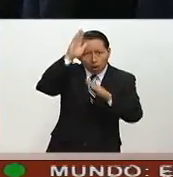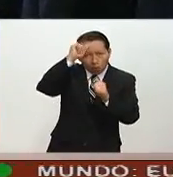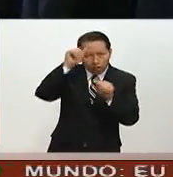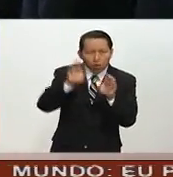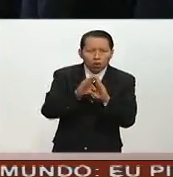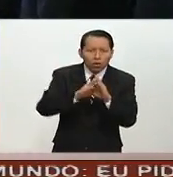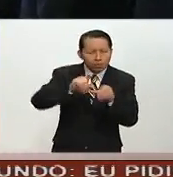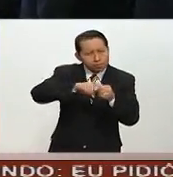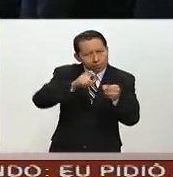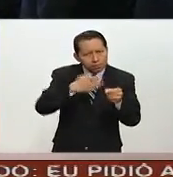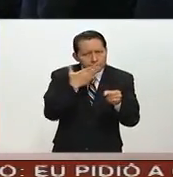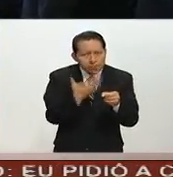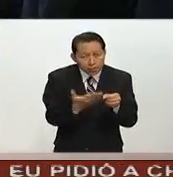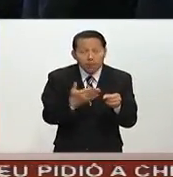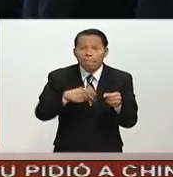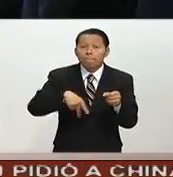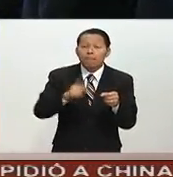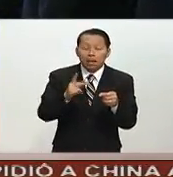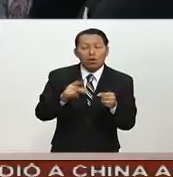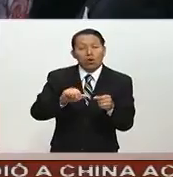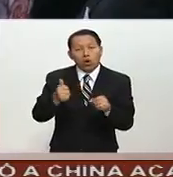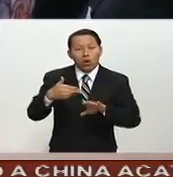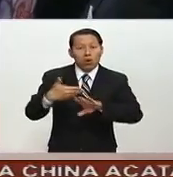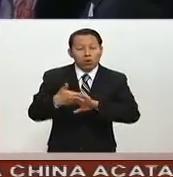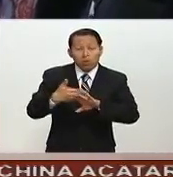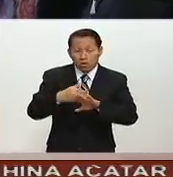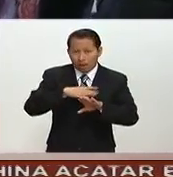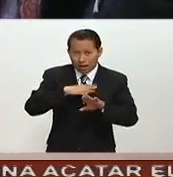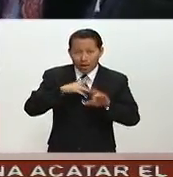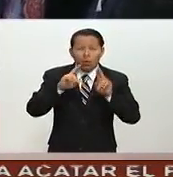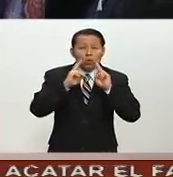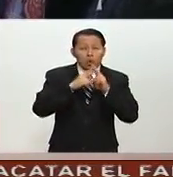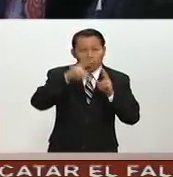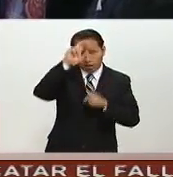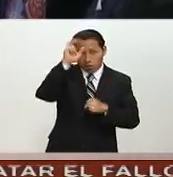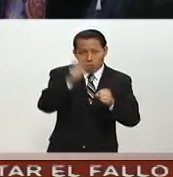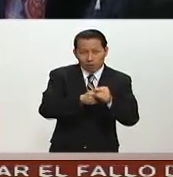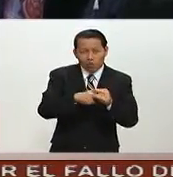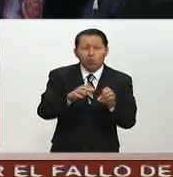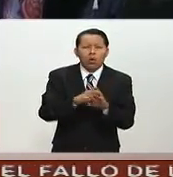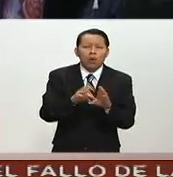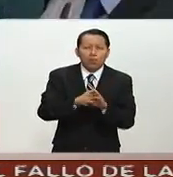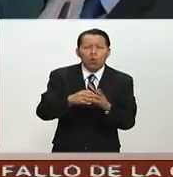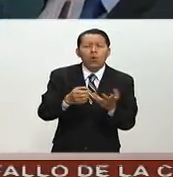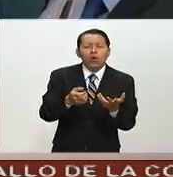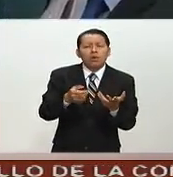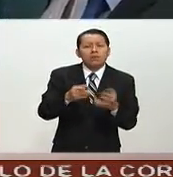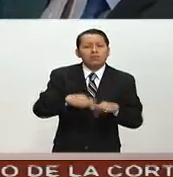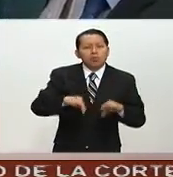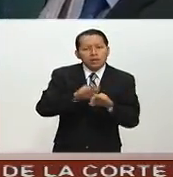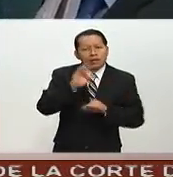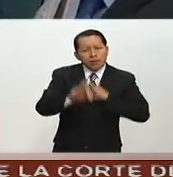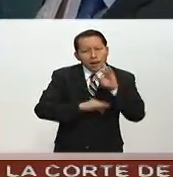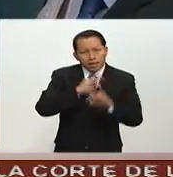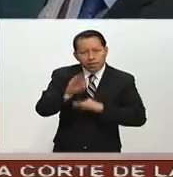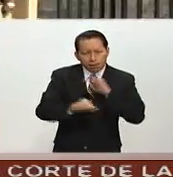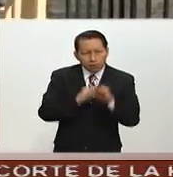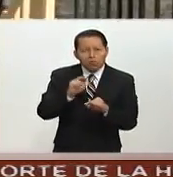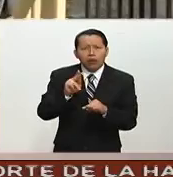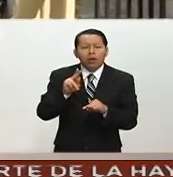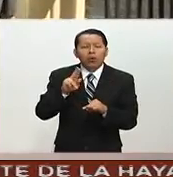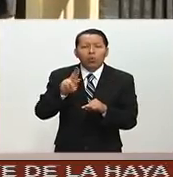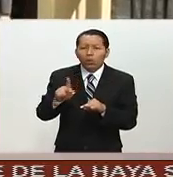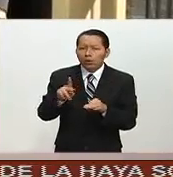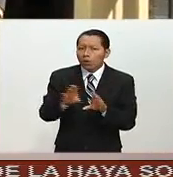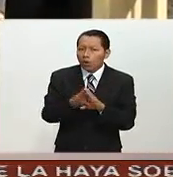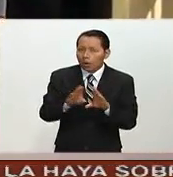del Reino Unido, aunque la oposición de los líderes de la Unión Europea es darle cualquier trato preferencial al Reino Unido, pues este mal